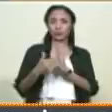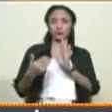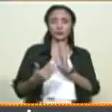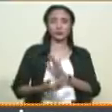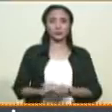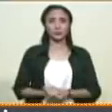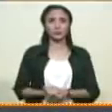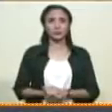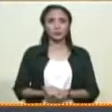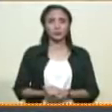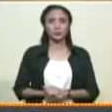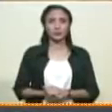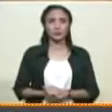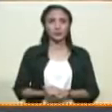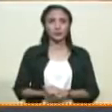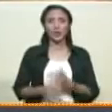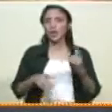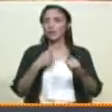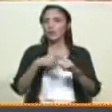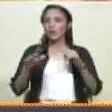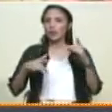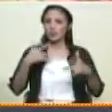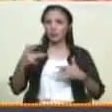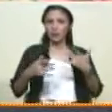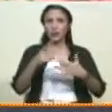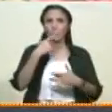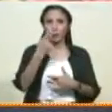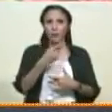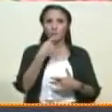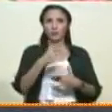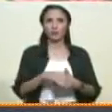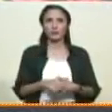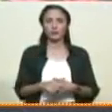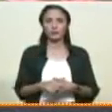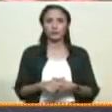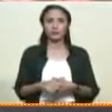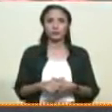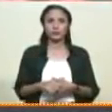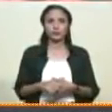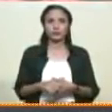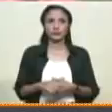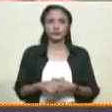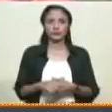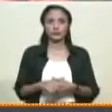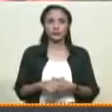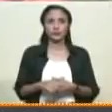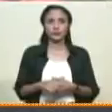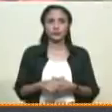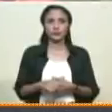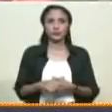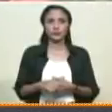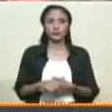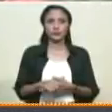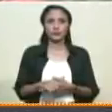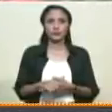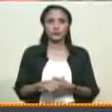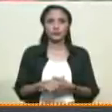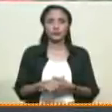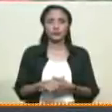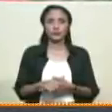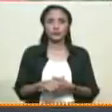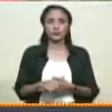las actividades políticas en las cuales acompañamos al presidente. El desánimo de nuestra